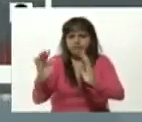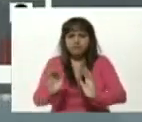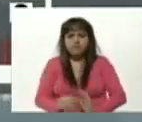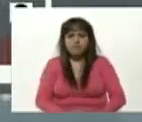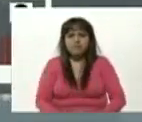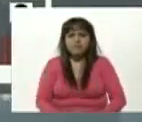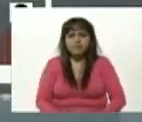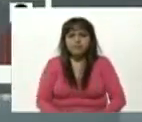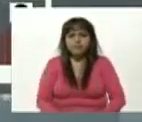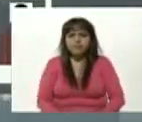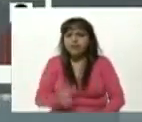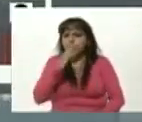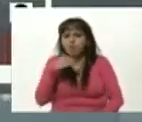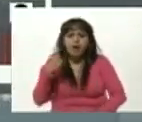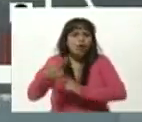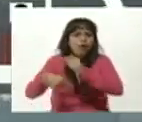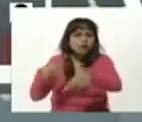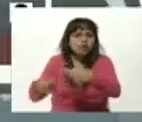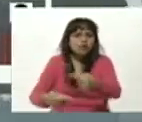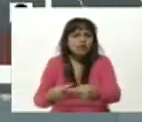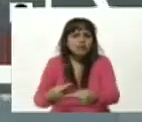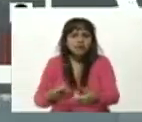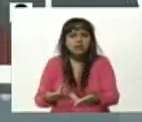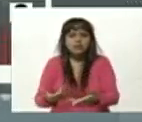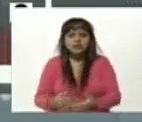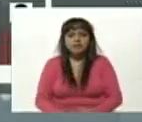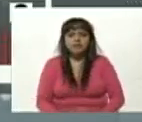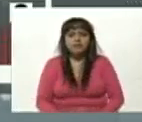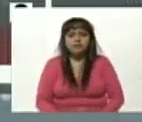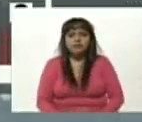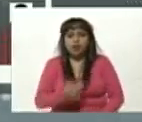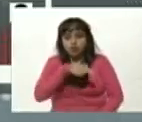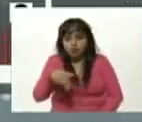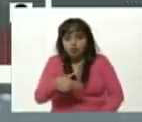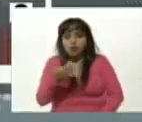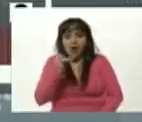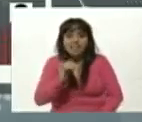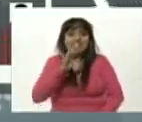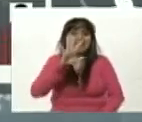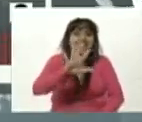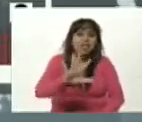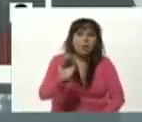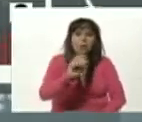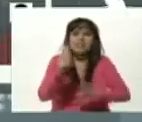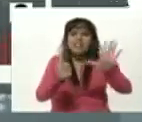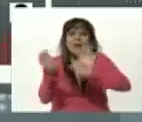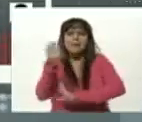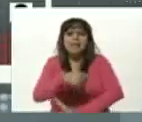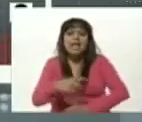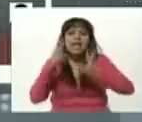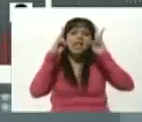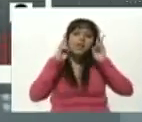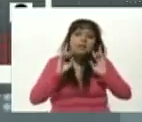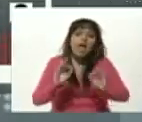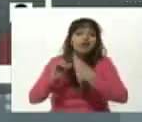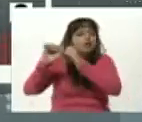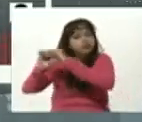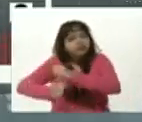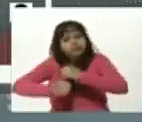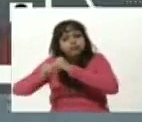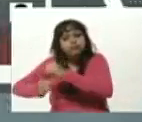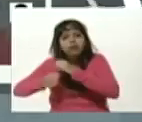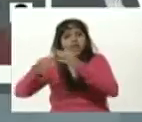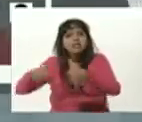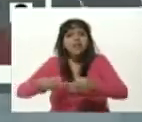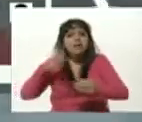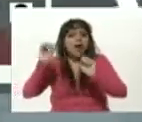las consecuencias del pasado. ¿Por qué? Porque bueno, nosotros tenemos 5 o 6 meses limpiando todos nuestros